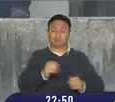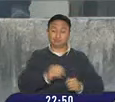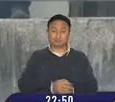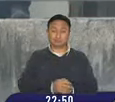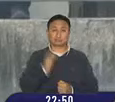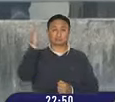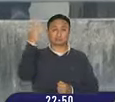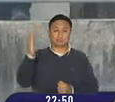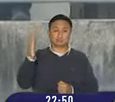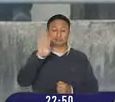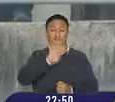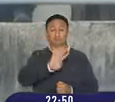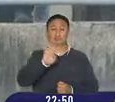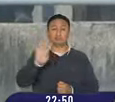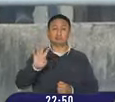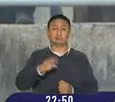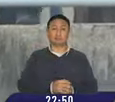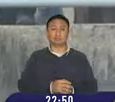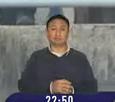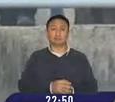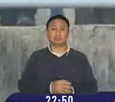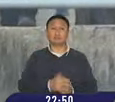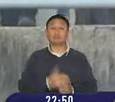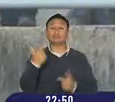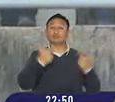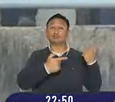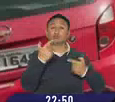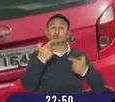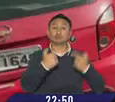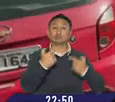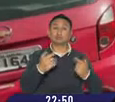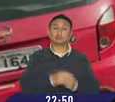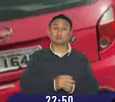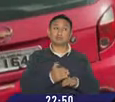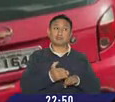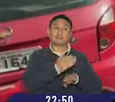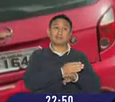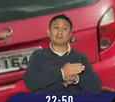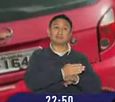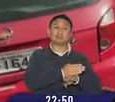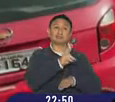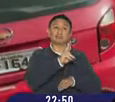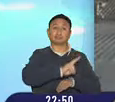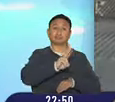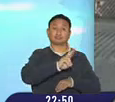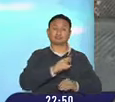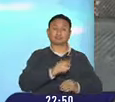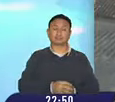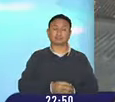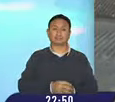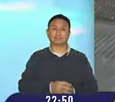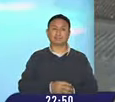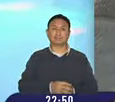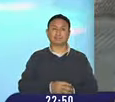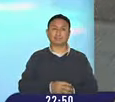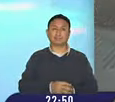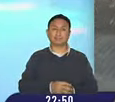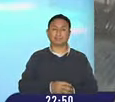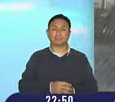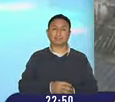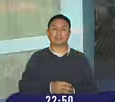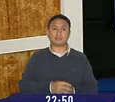Brasil sube a 44 en enfrentamientos que se registran desde el pasado día viernes, informó Edwin